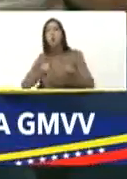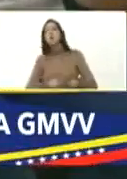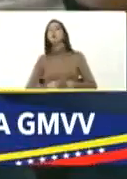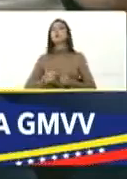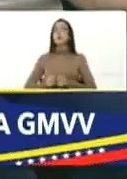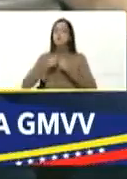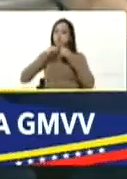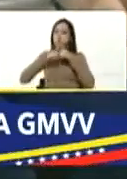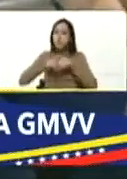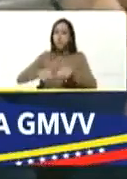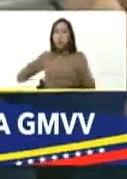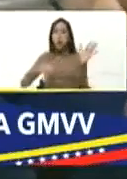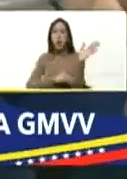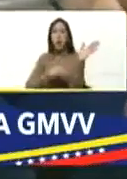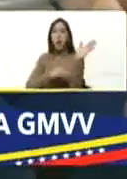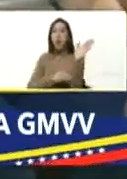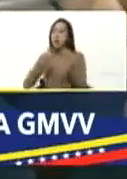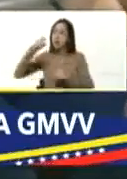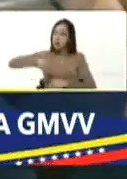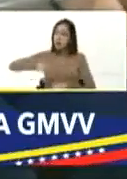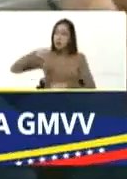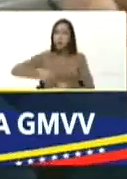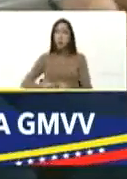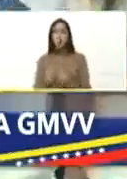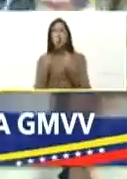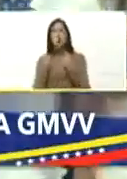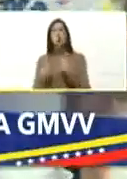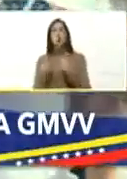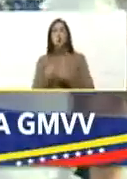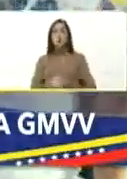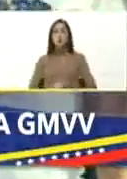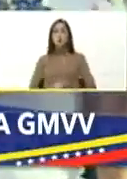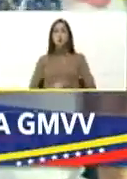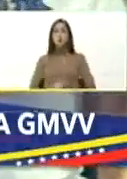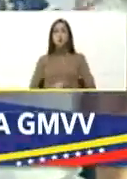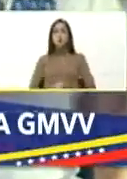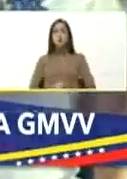a nuestro estado Lara, que tanto lo necesita.